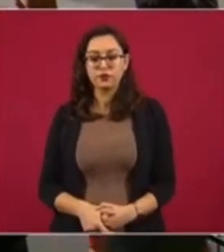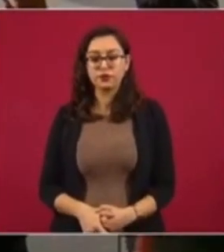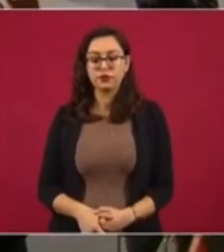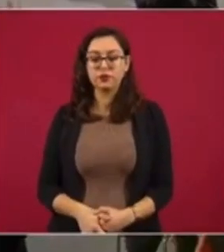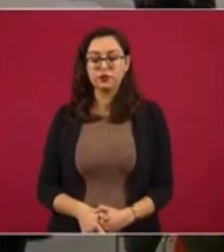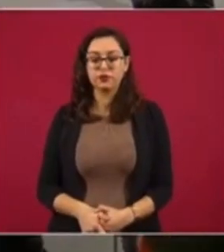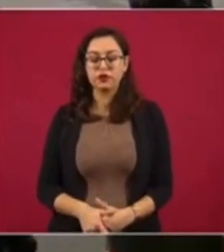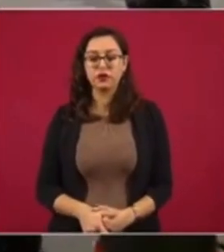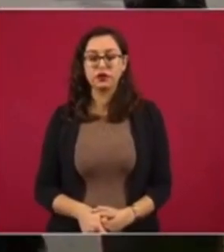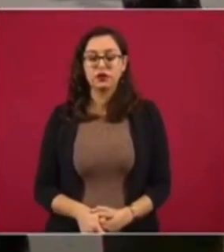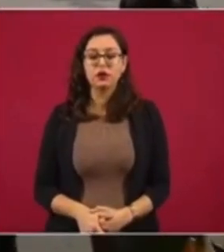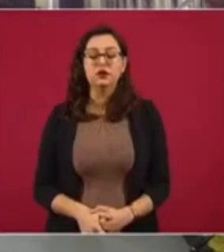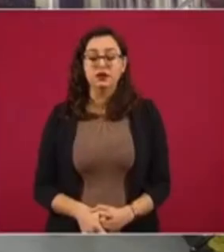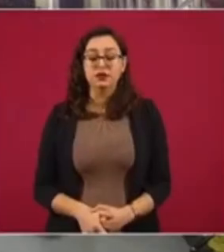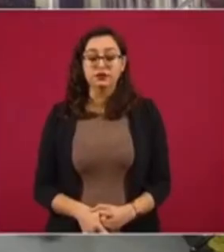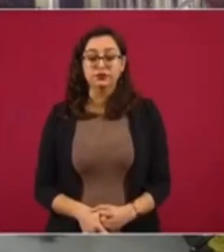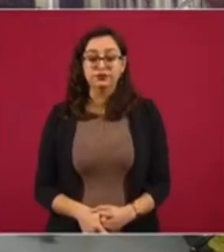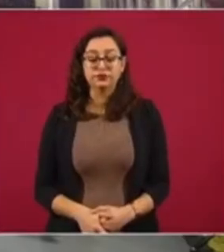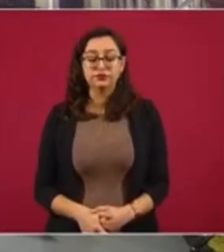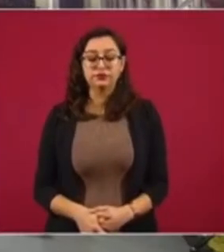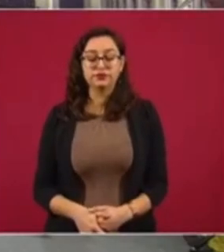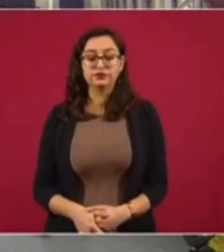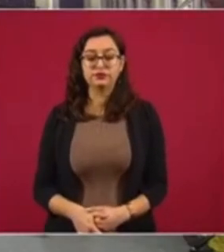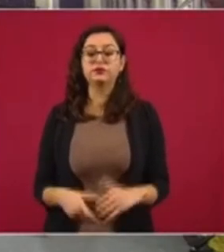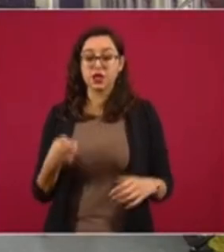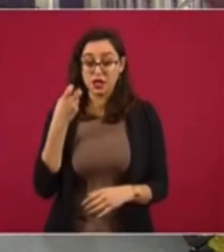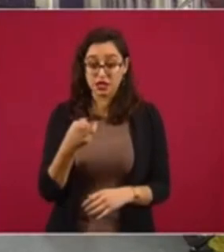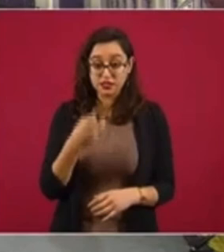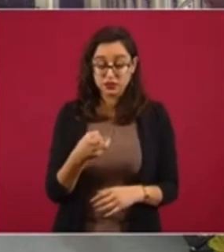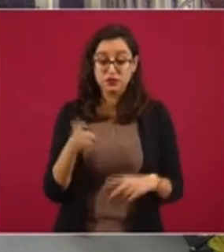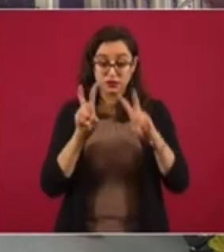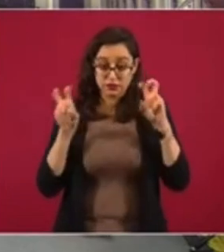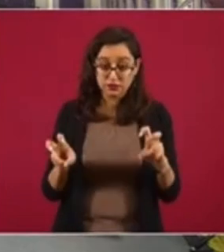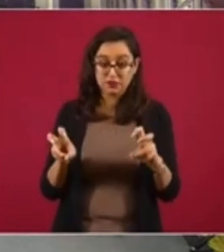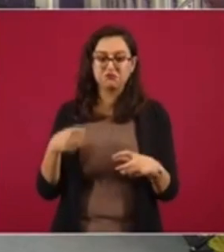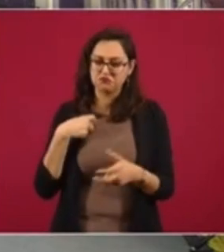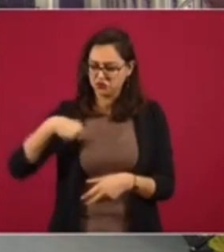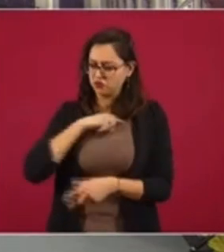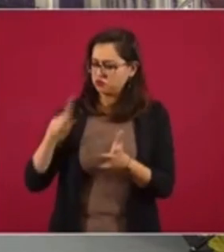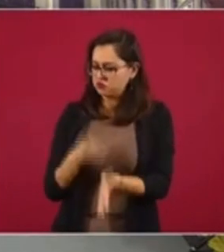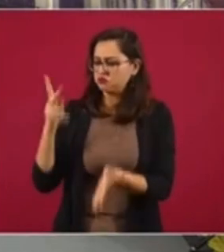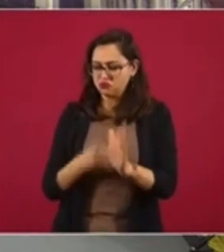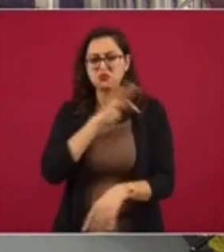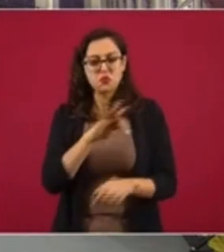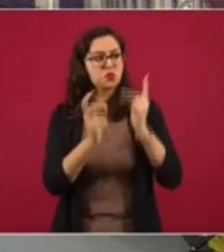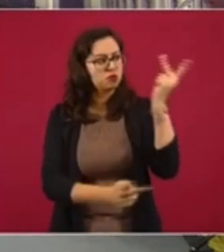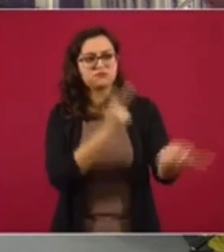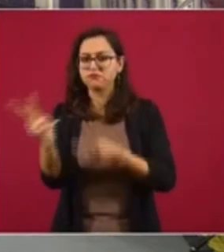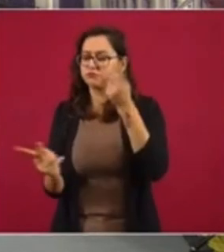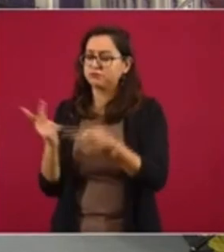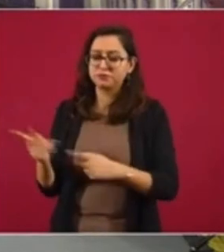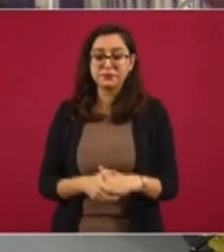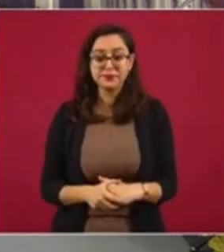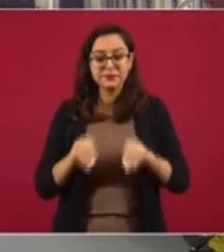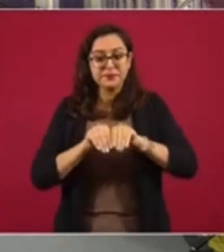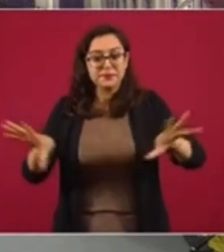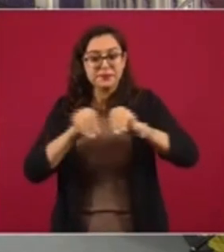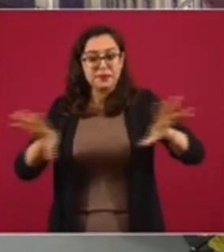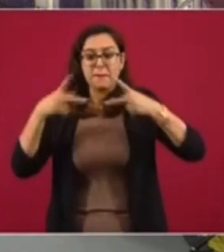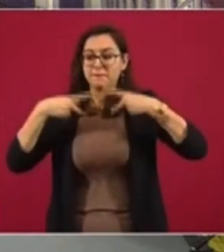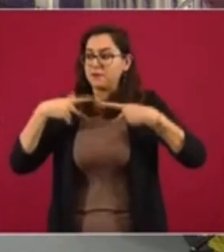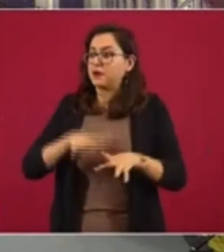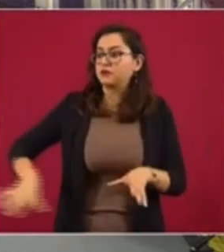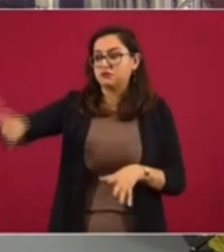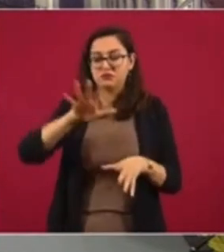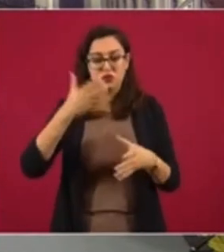esto, vamos a estrenarlo, porque periódicamente lo podríamos hacer, para que toda la gente sepa. O